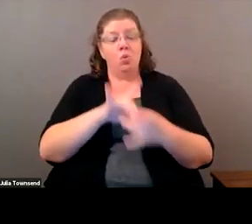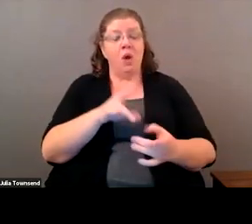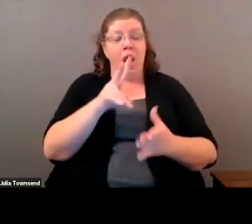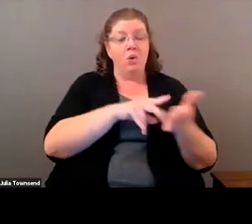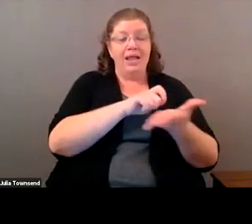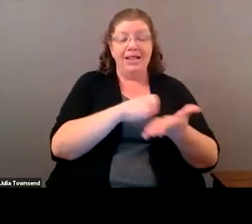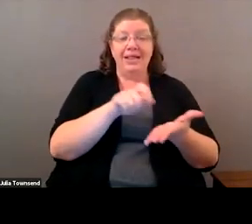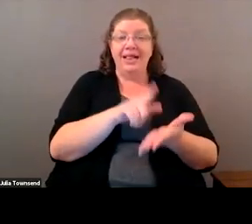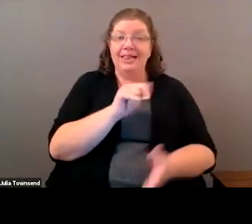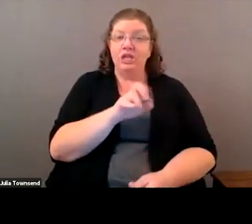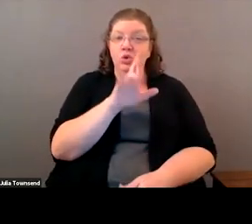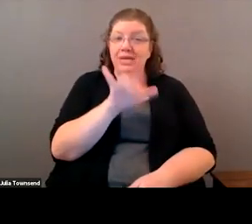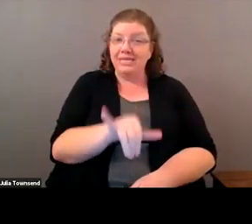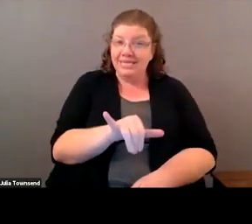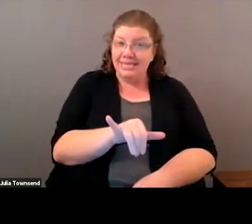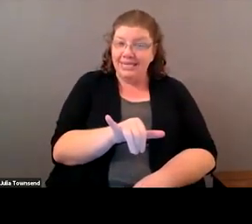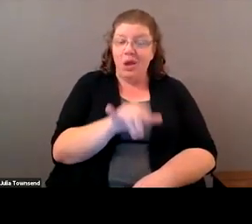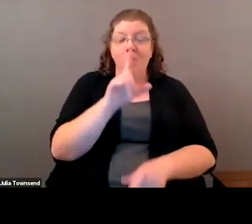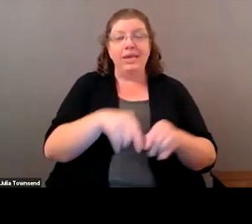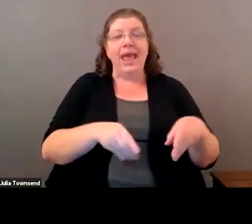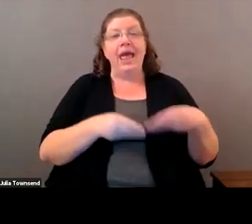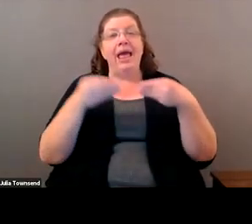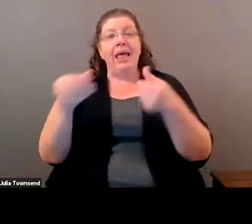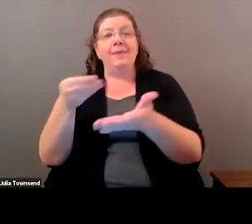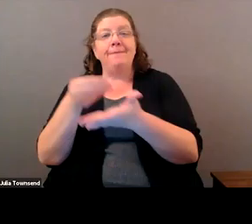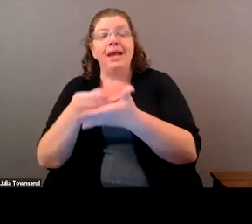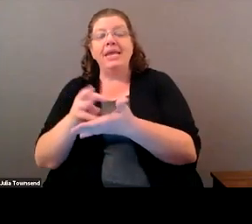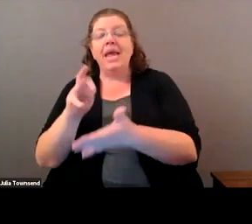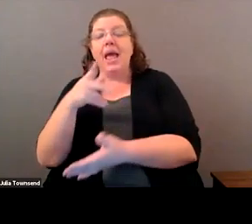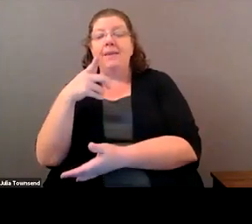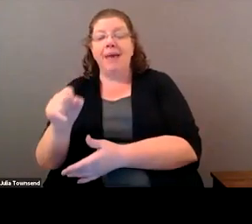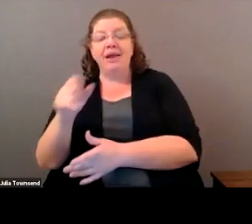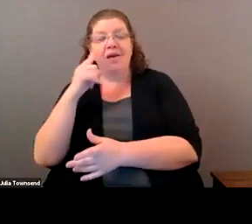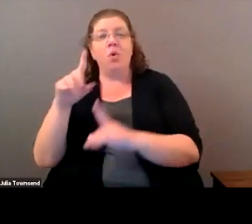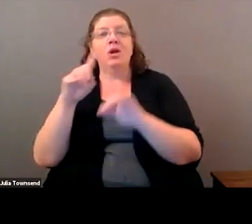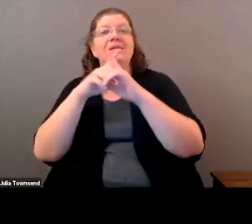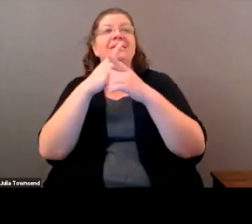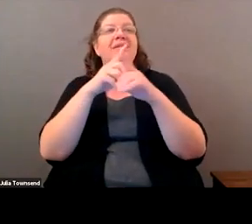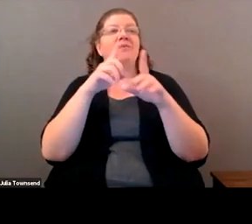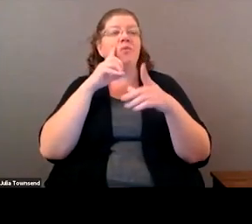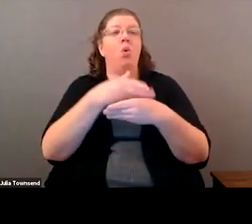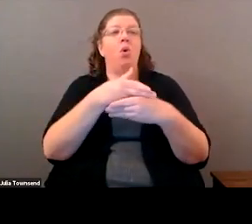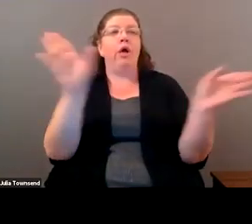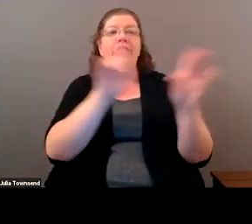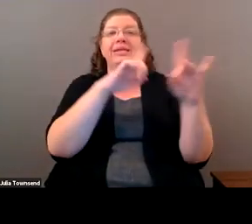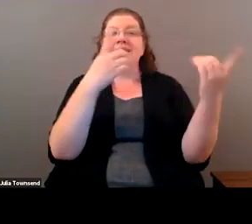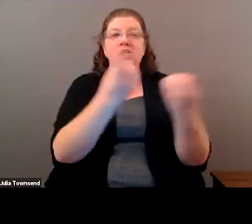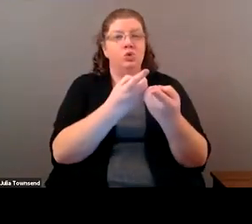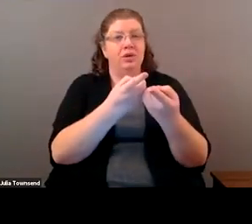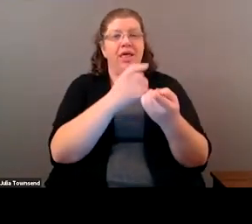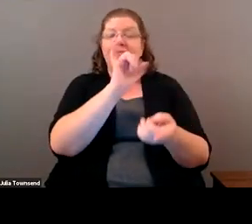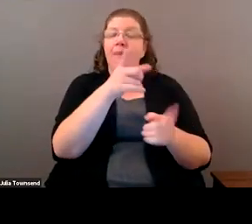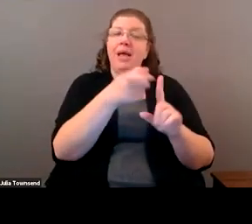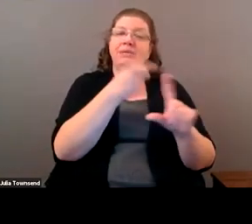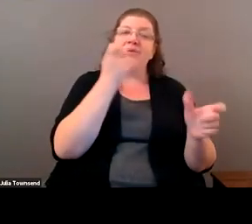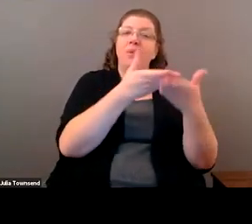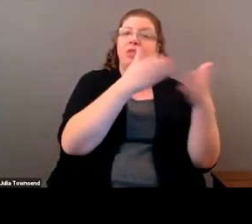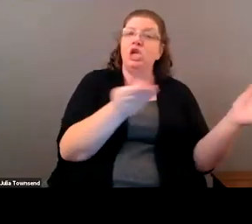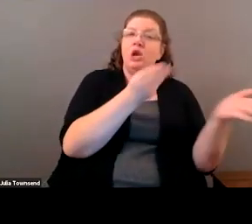en torno a la lectoescritura no podemos gastar dinero en meta que va en todo el distrito esto tiene que venir del fondo general